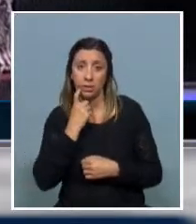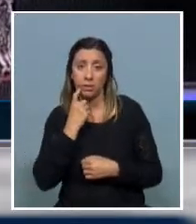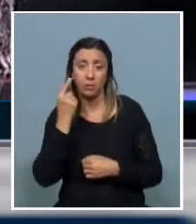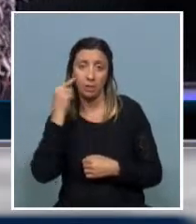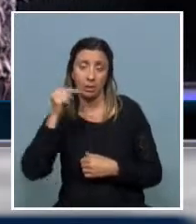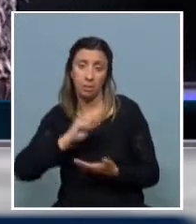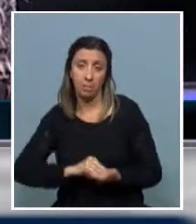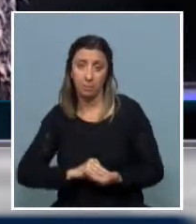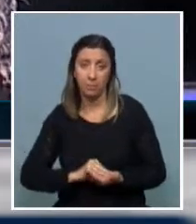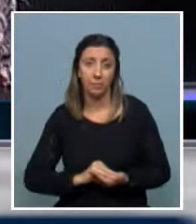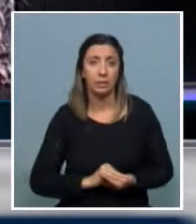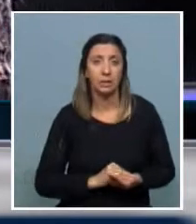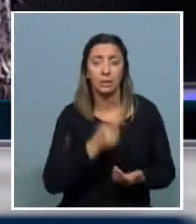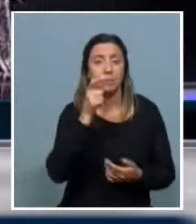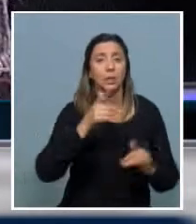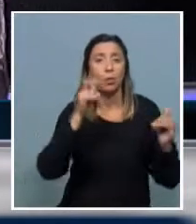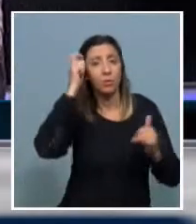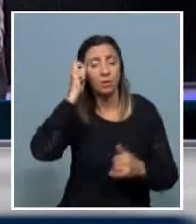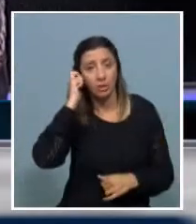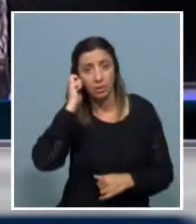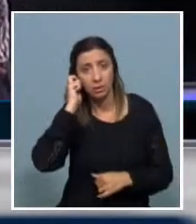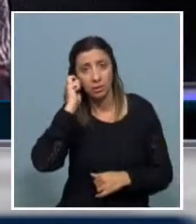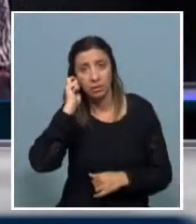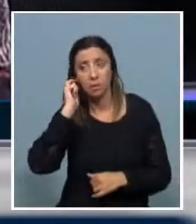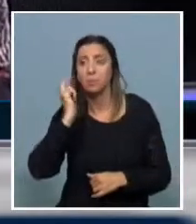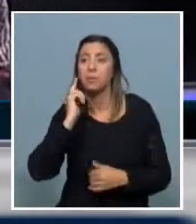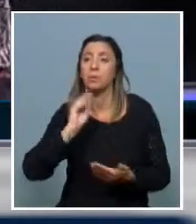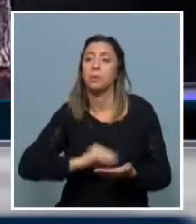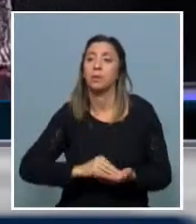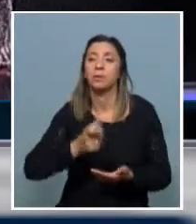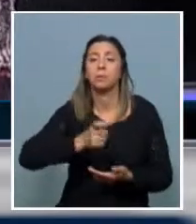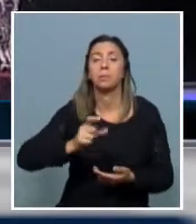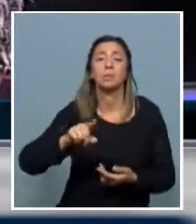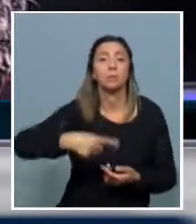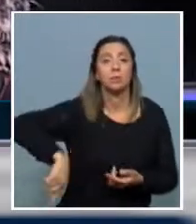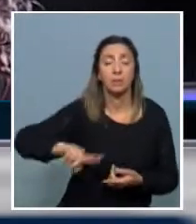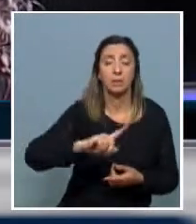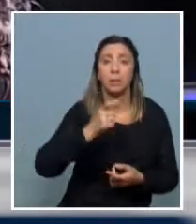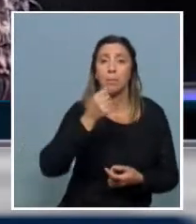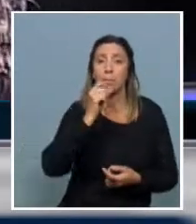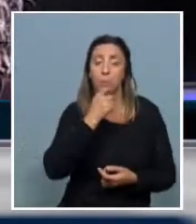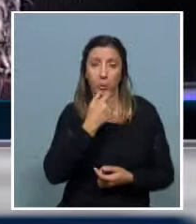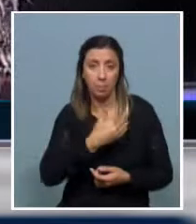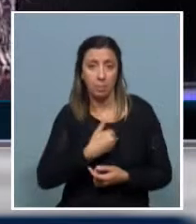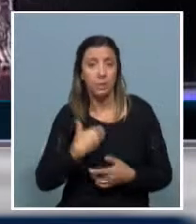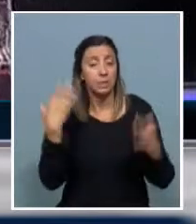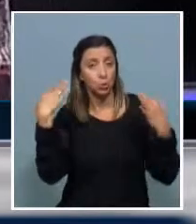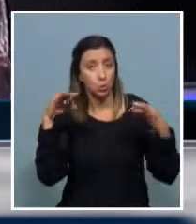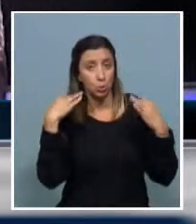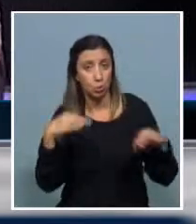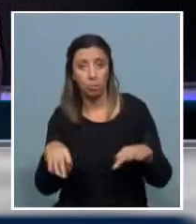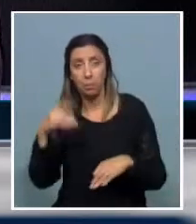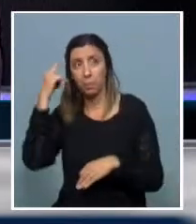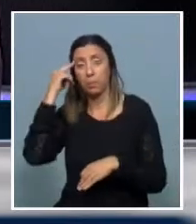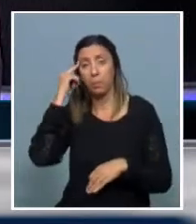residencia que tenga, aunque sea un joven de 30 años, va a tener más residencia que ellos. En el caso de las mamás solteras, por ejemplo, porque creen